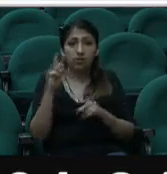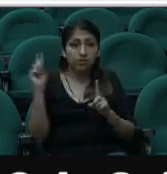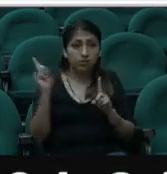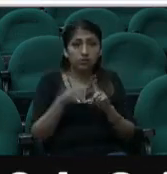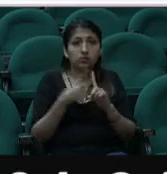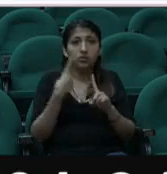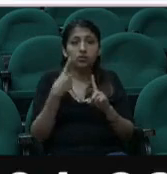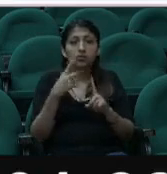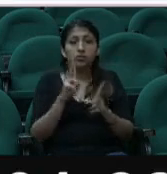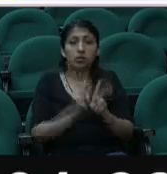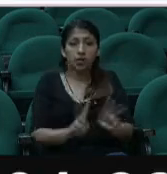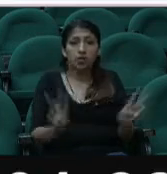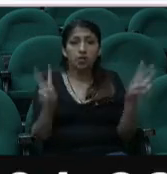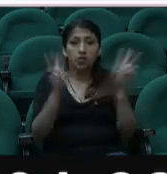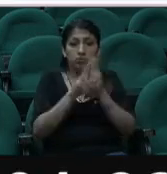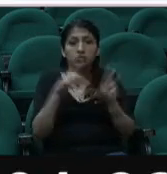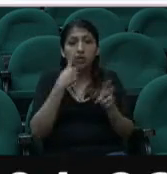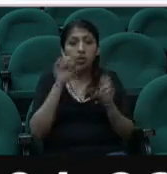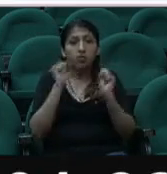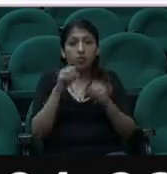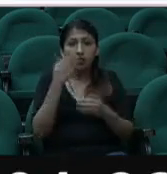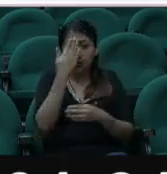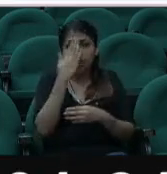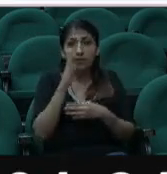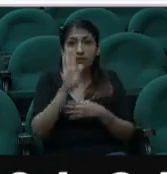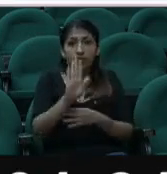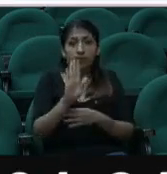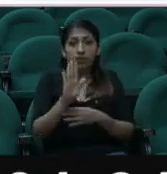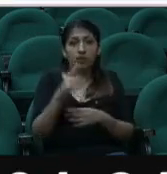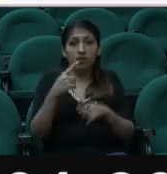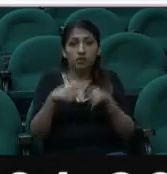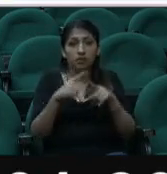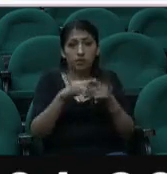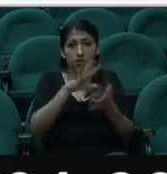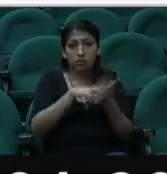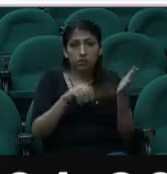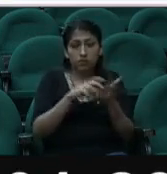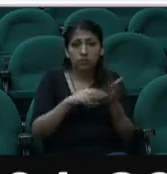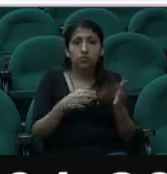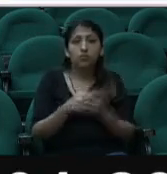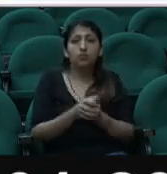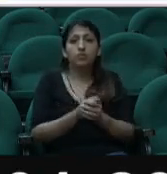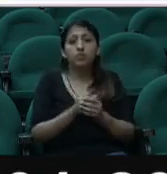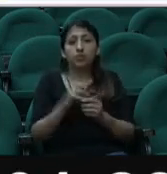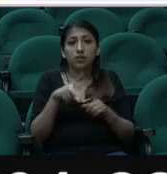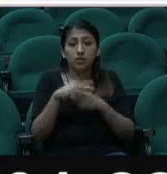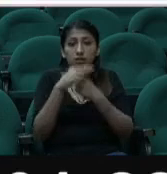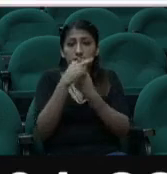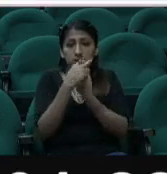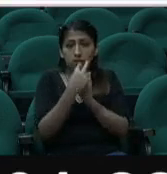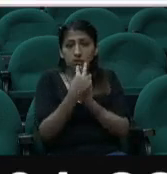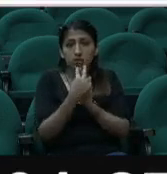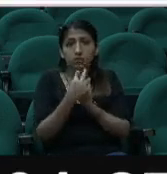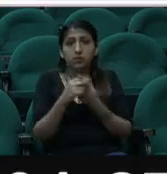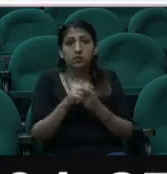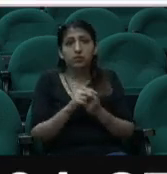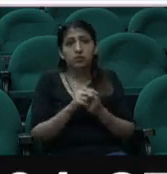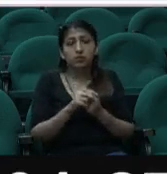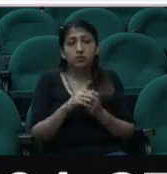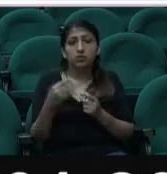principios los valores para poder enfrentar estos actos que hemos planteado inicialmente y lo digo con propiedad